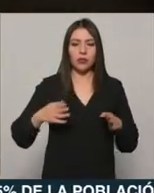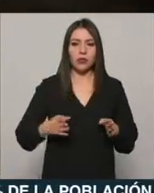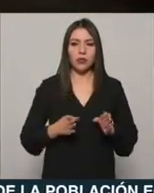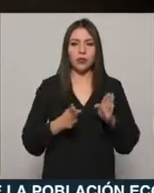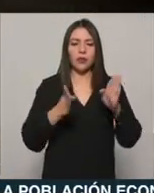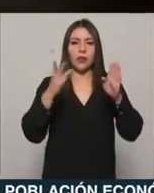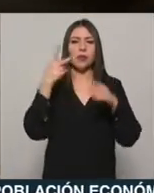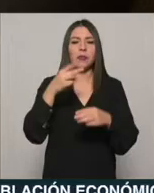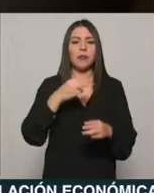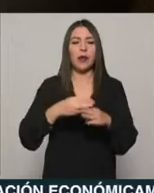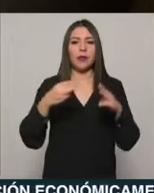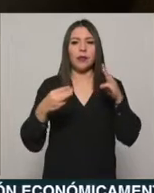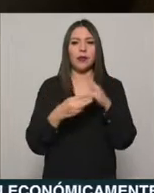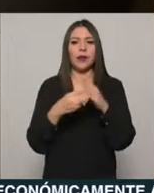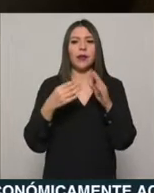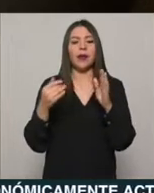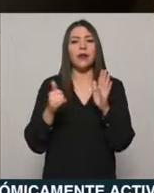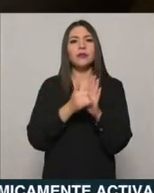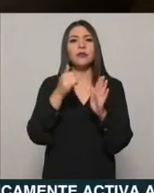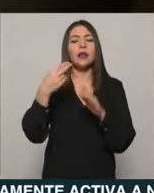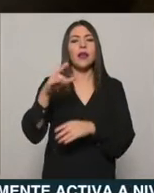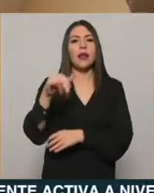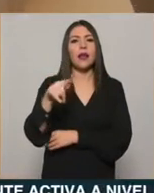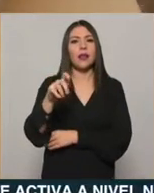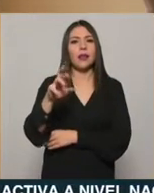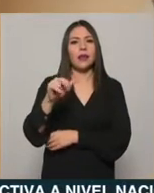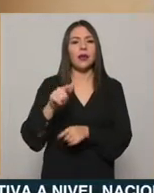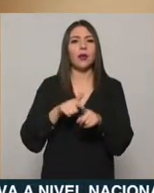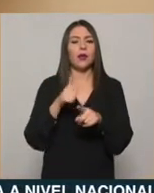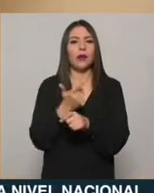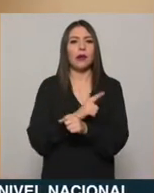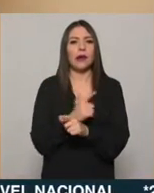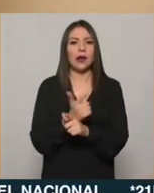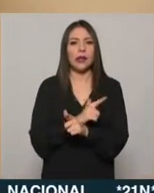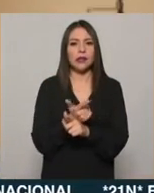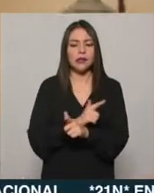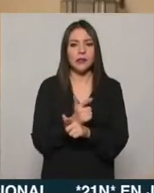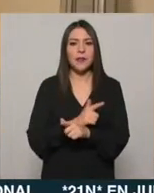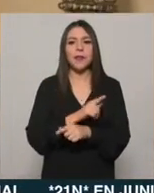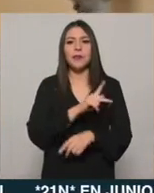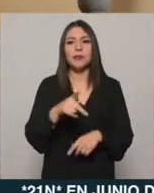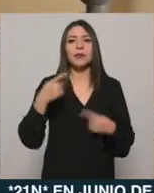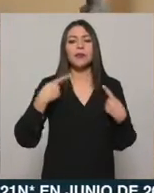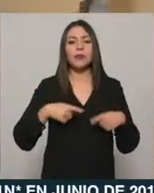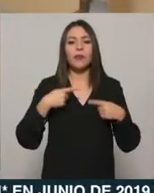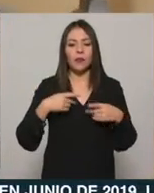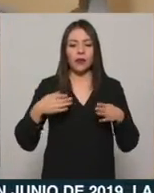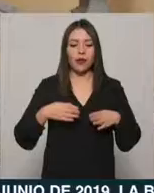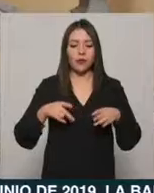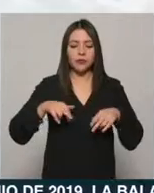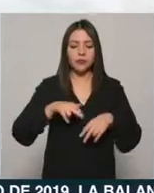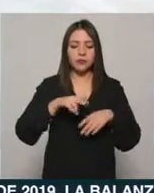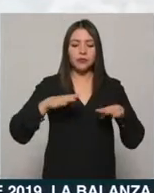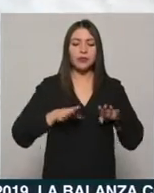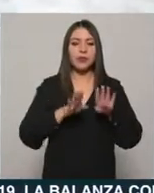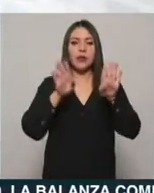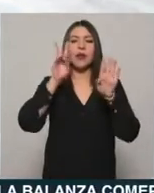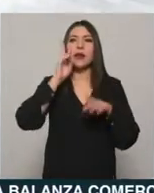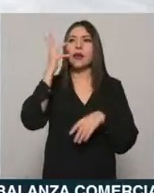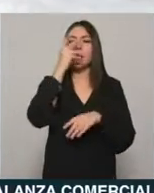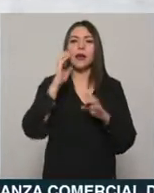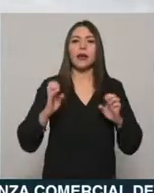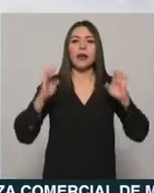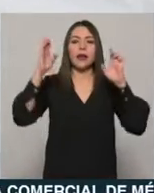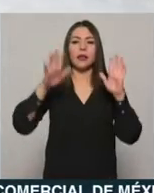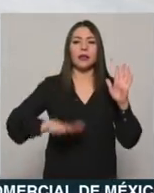gris. Destaca por su color blanco y da la bienvenida a los visitantes que desean conocer la parte superior de la construcción y apreciar el edificio desde